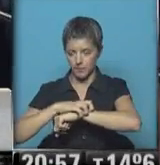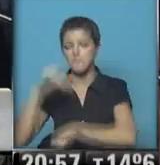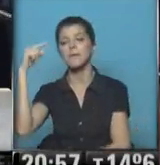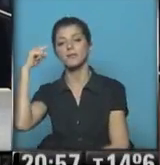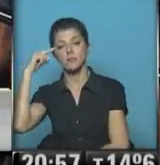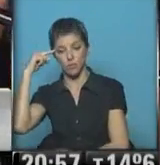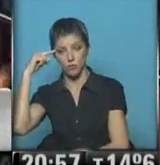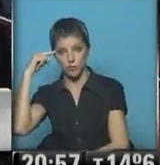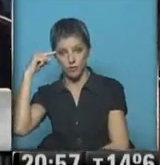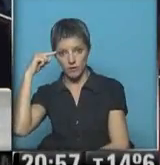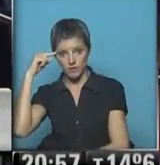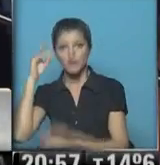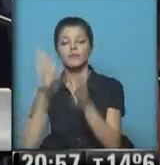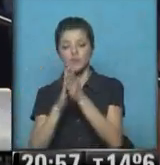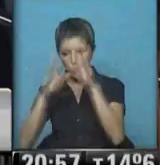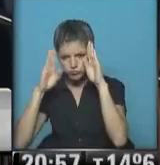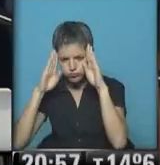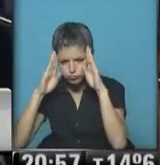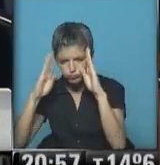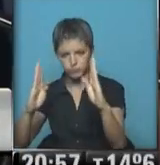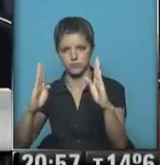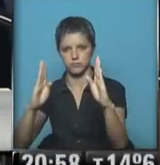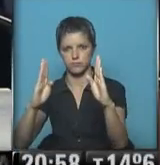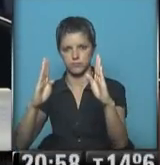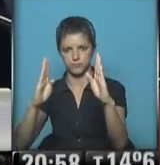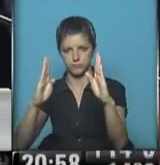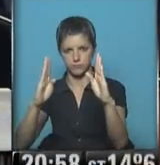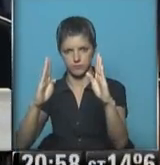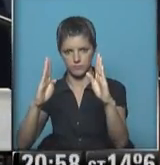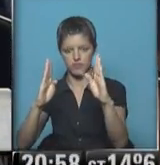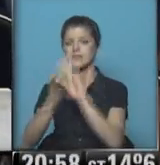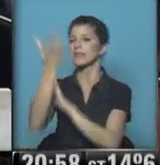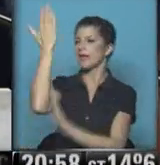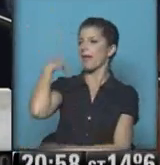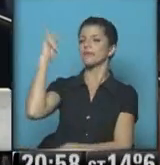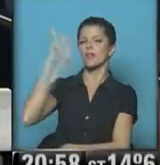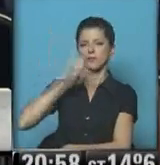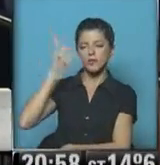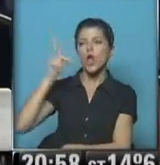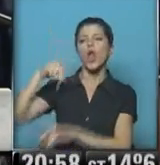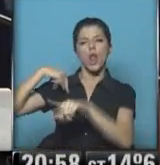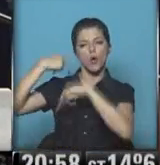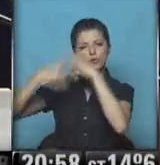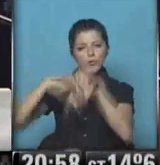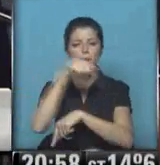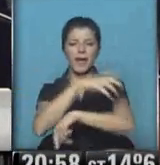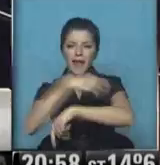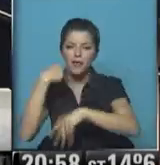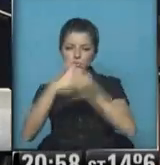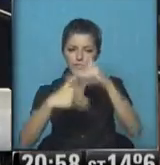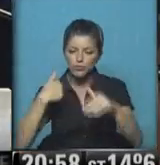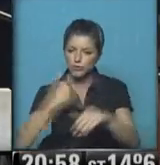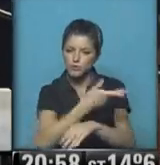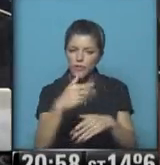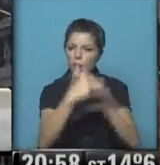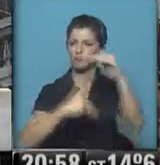y la movilización el cantero de viento de la movilidad social ascendente puedan ser